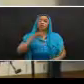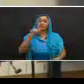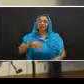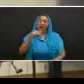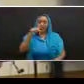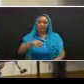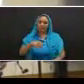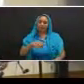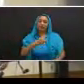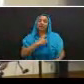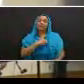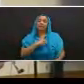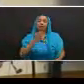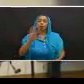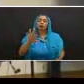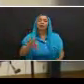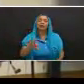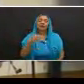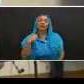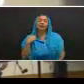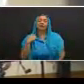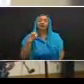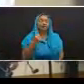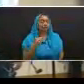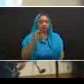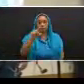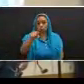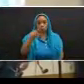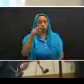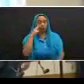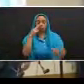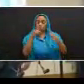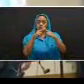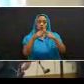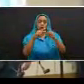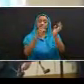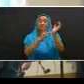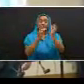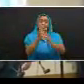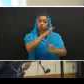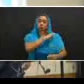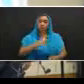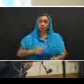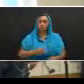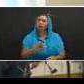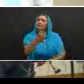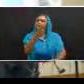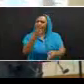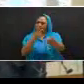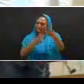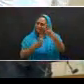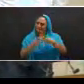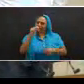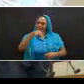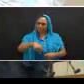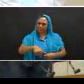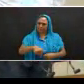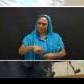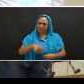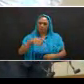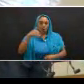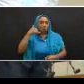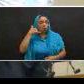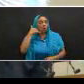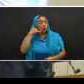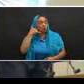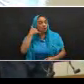Y quiero hacerte la invitación a tú que no conoces al Señor Jesucristo, para que vengas aquí al frente como